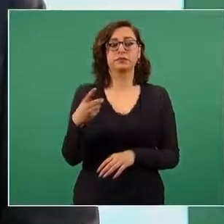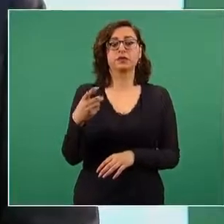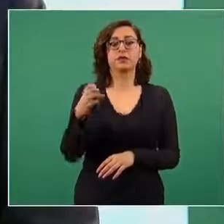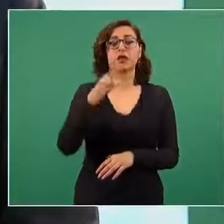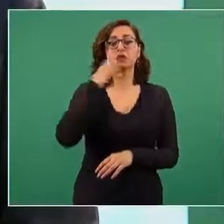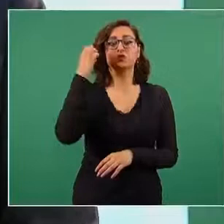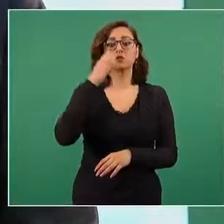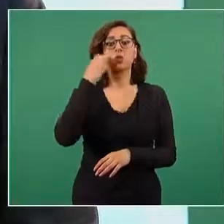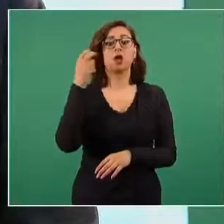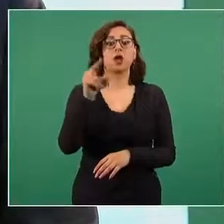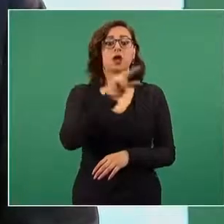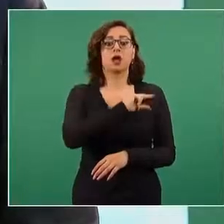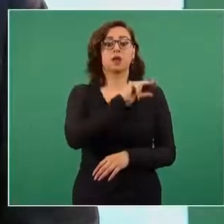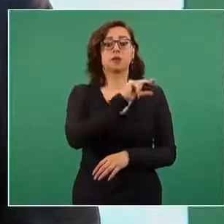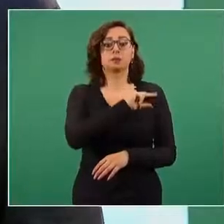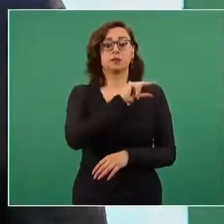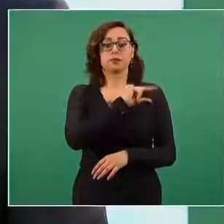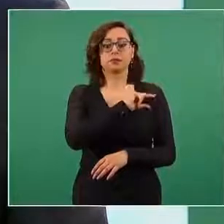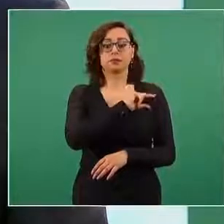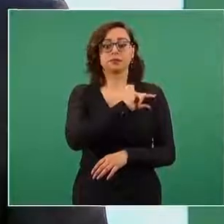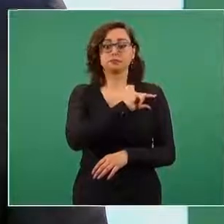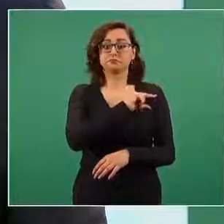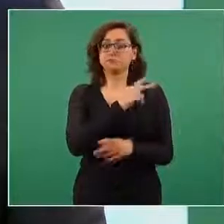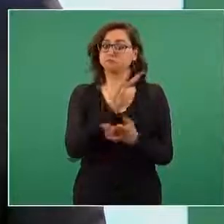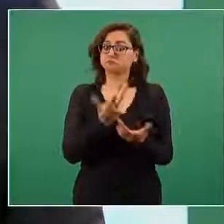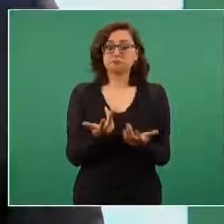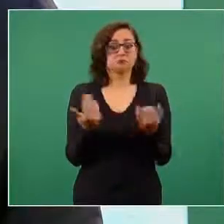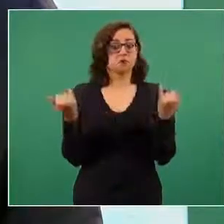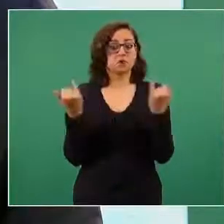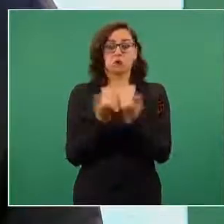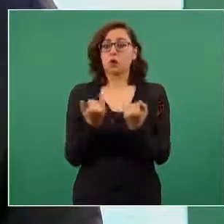particulares van a poder regresar.